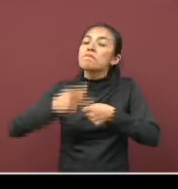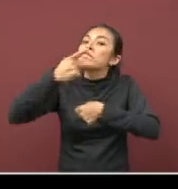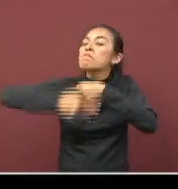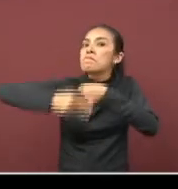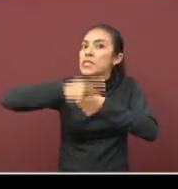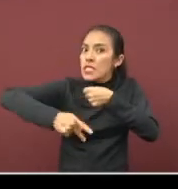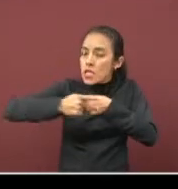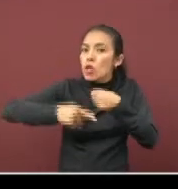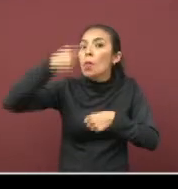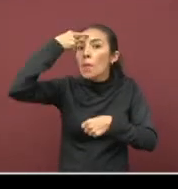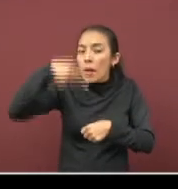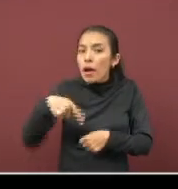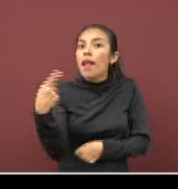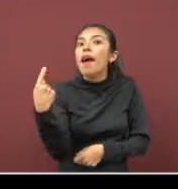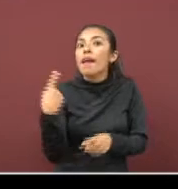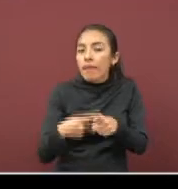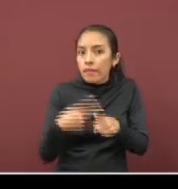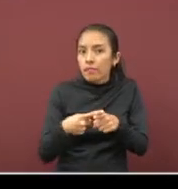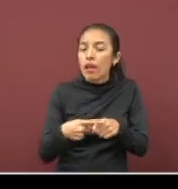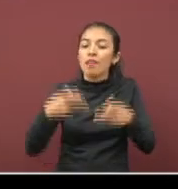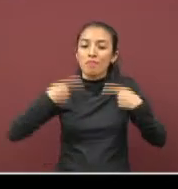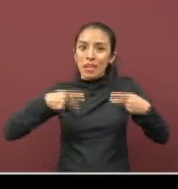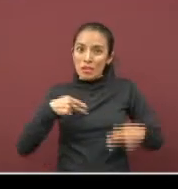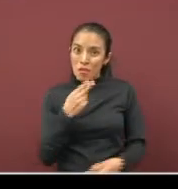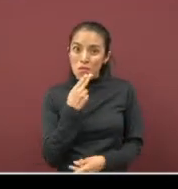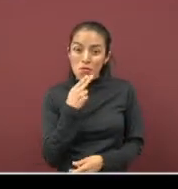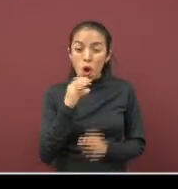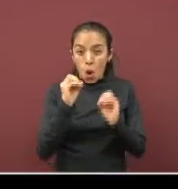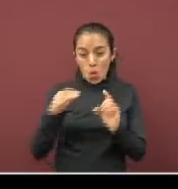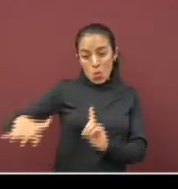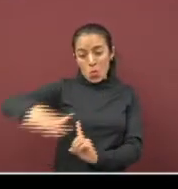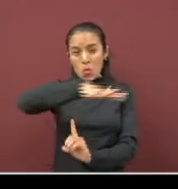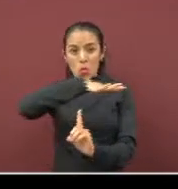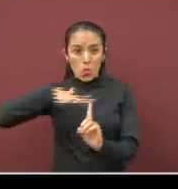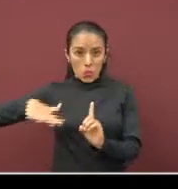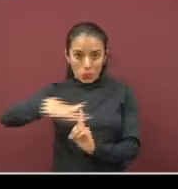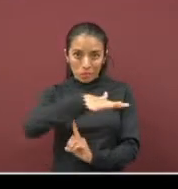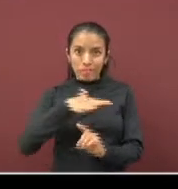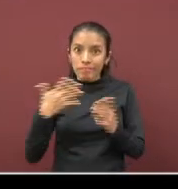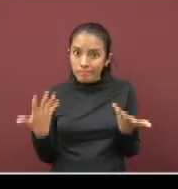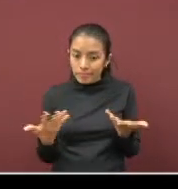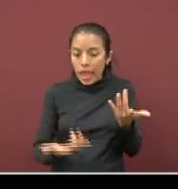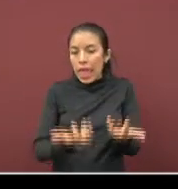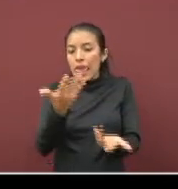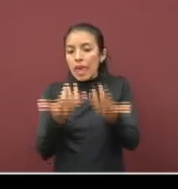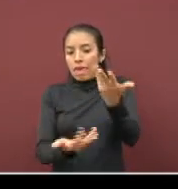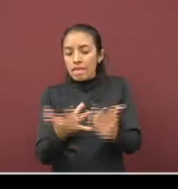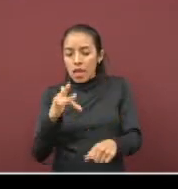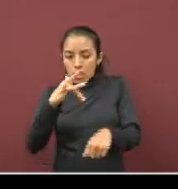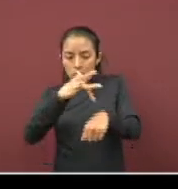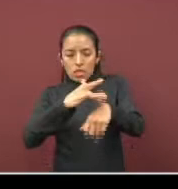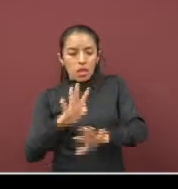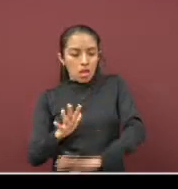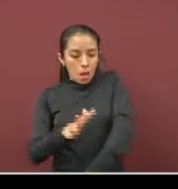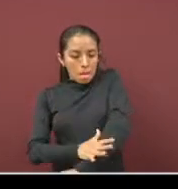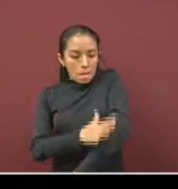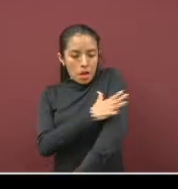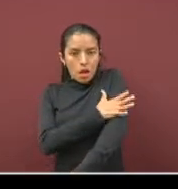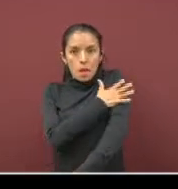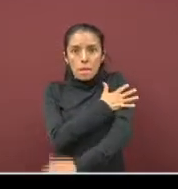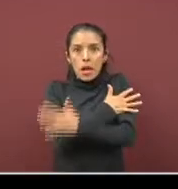manipula sino también a quien está a su alrededor las quemaduras por fuego pueden dejar marcas en la piel